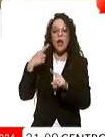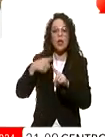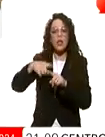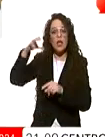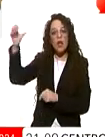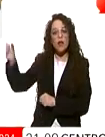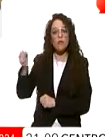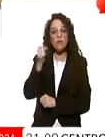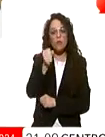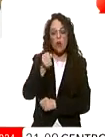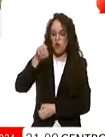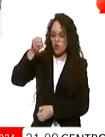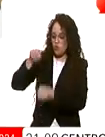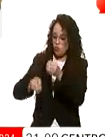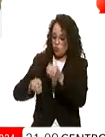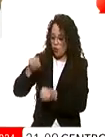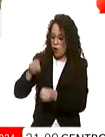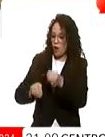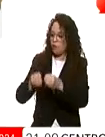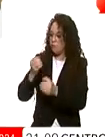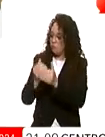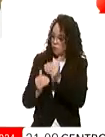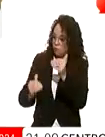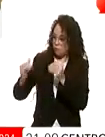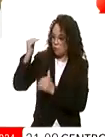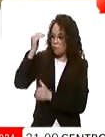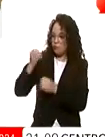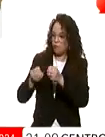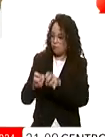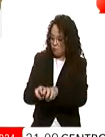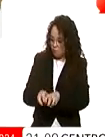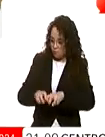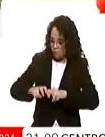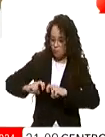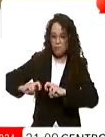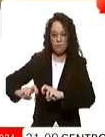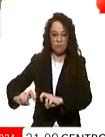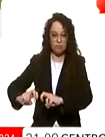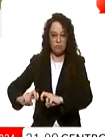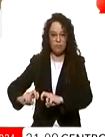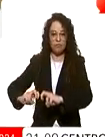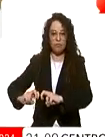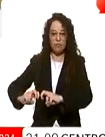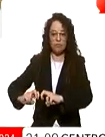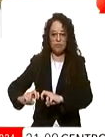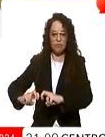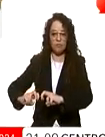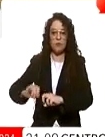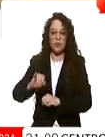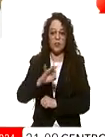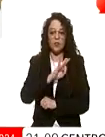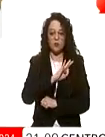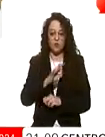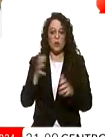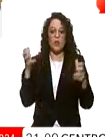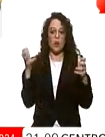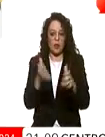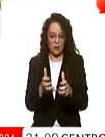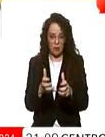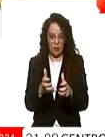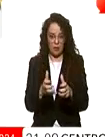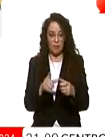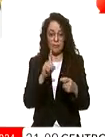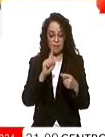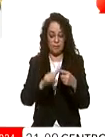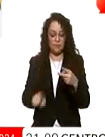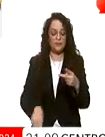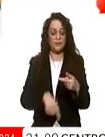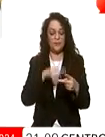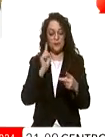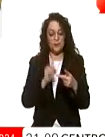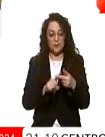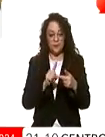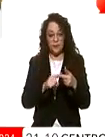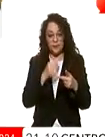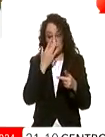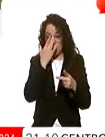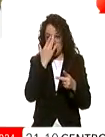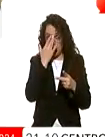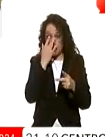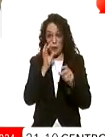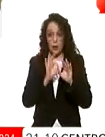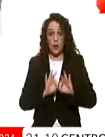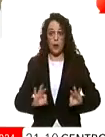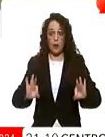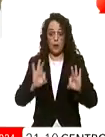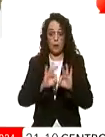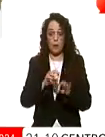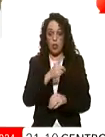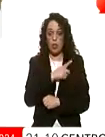del país, y que específicamente podrá llevarse a cabo esta elección. Por otro lado, tenía que establecerse